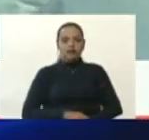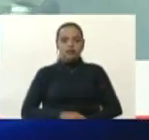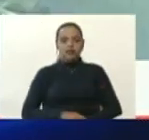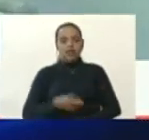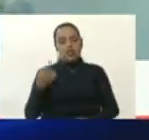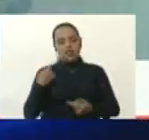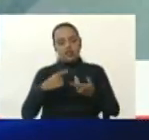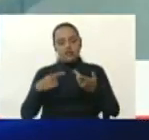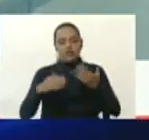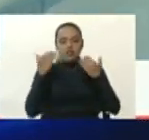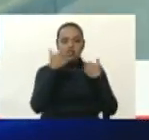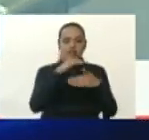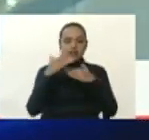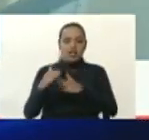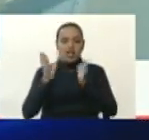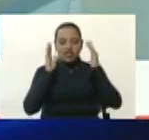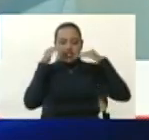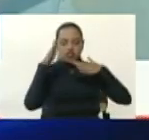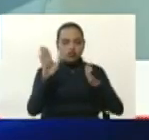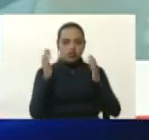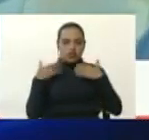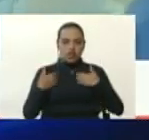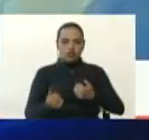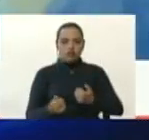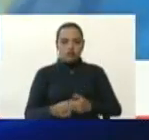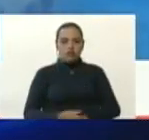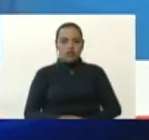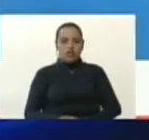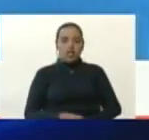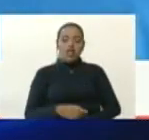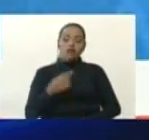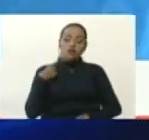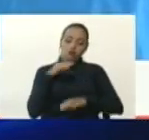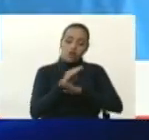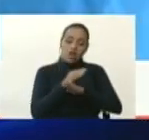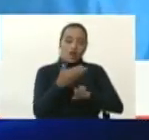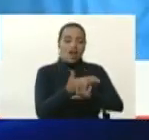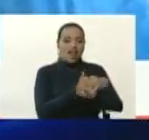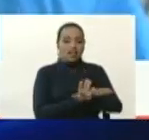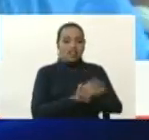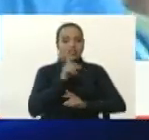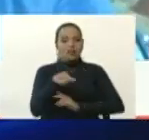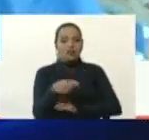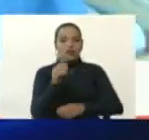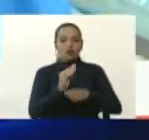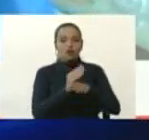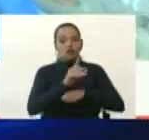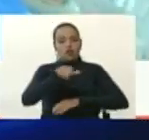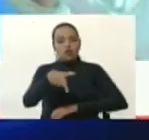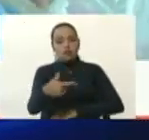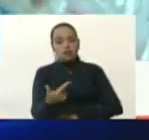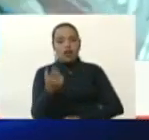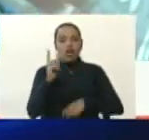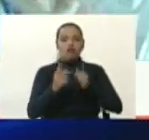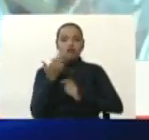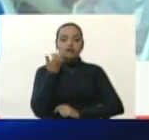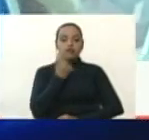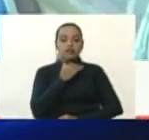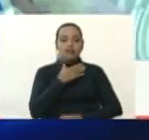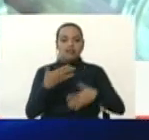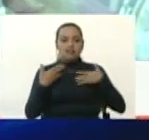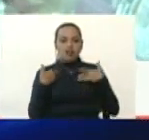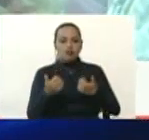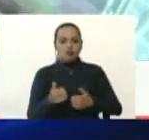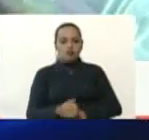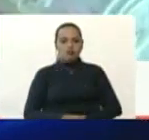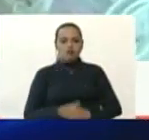distintos niveles de la atención de la salud, desde la preventiva hasta la curativa y más allá, la salud. Por eso yo les